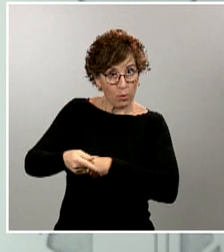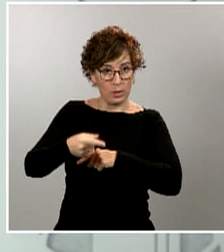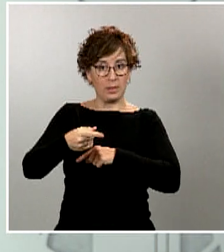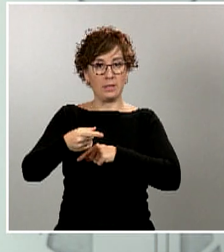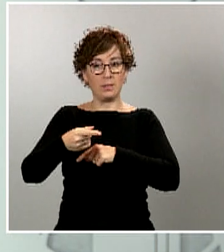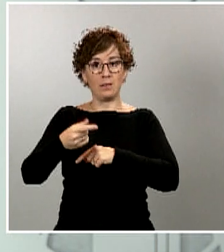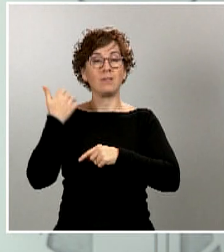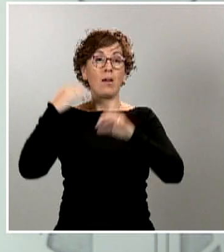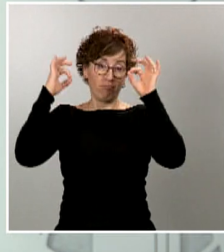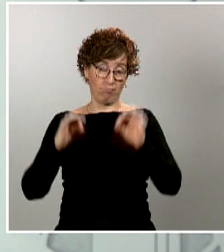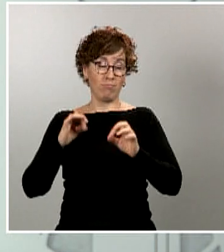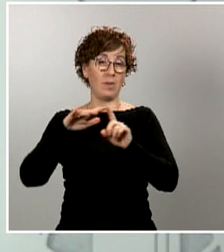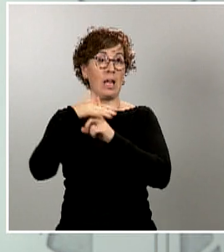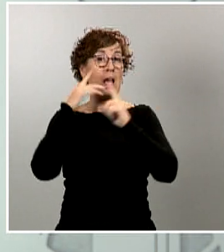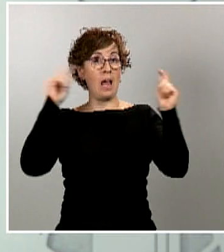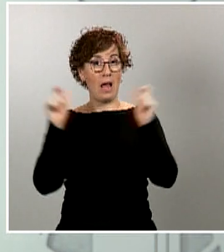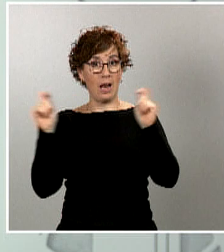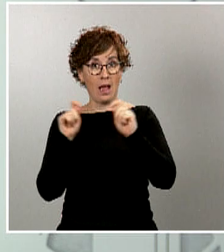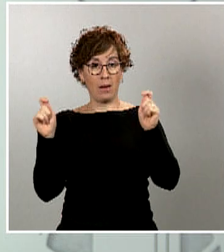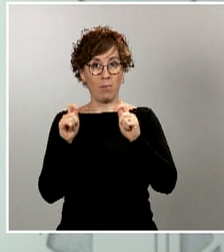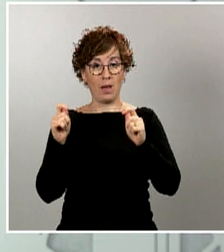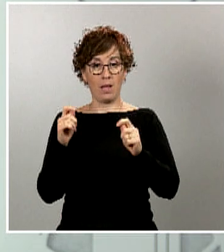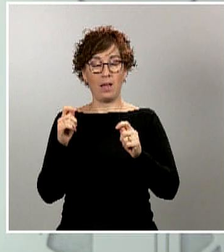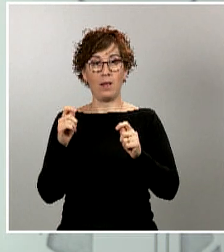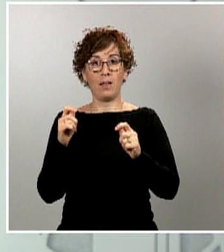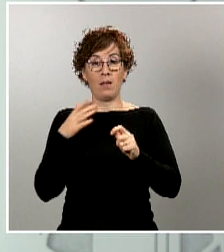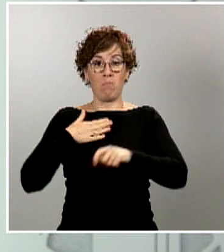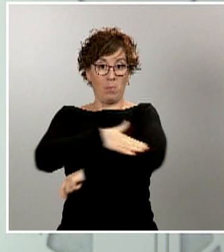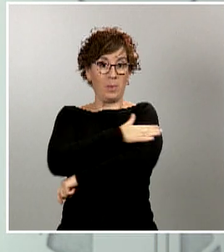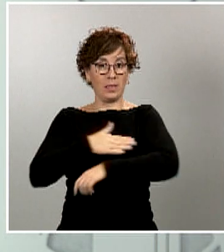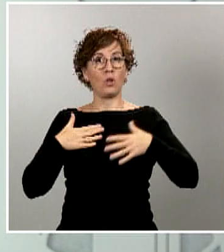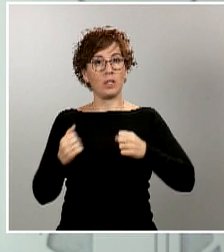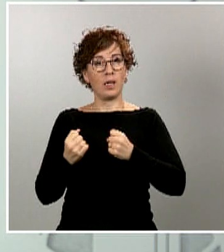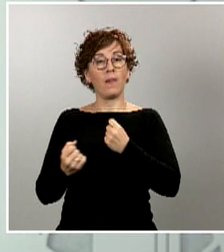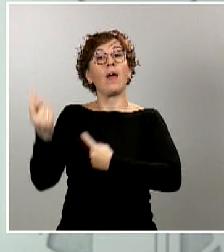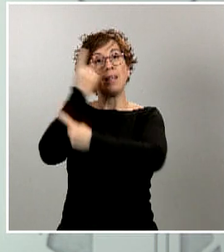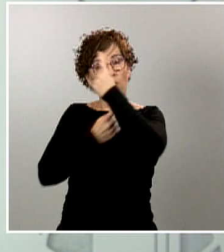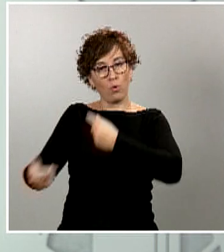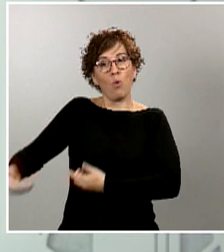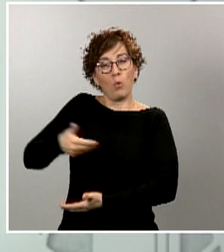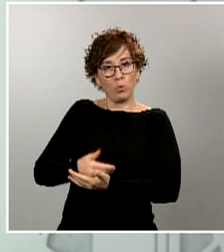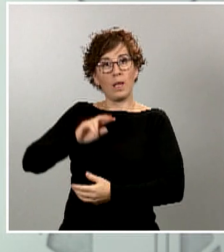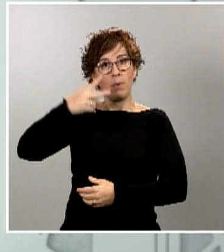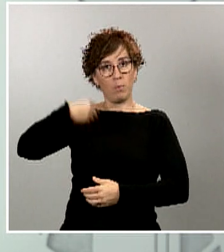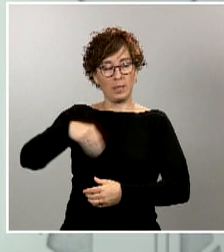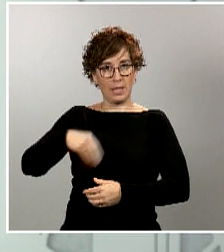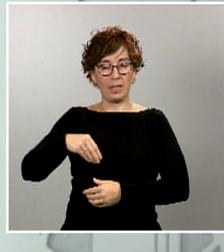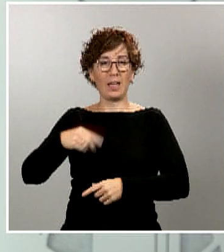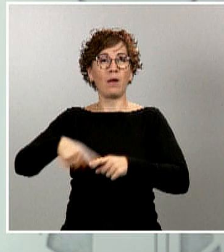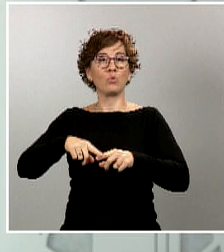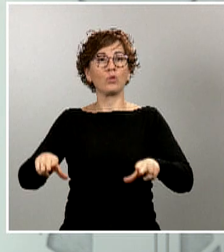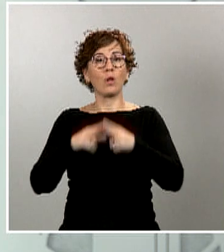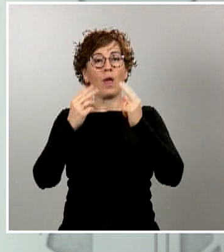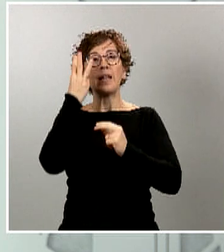alarma, como ministro de Sanidad, a propuesta en algunos casos del vicepresidente de Asuntos Sociales, hemos dictado 3 órdenes, la última esta